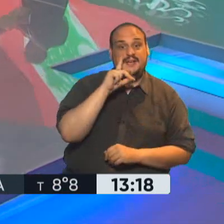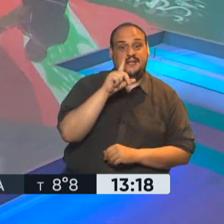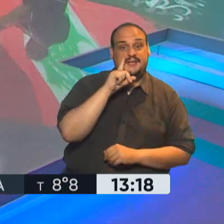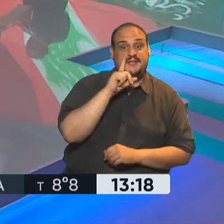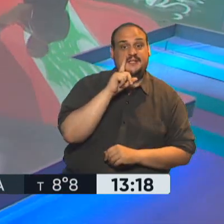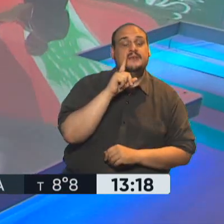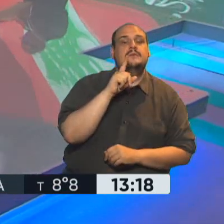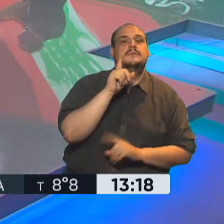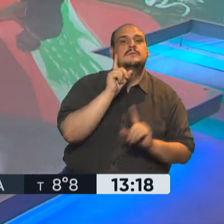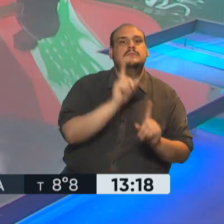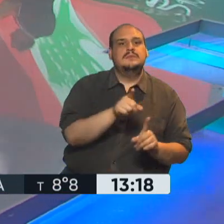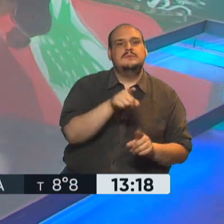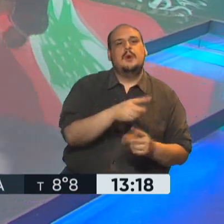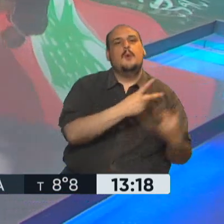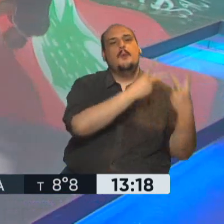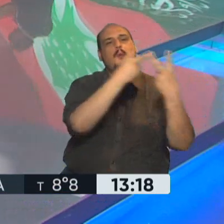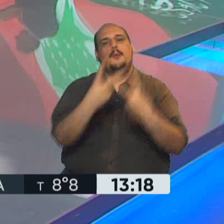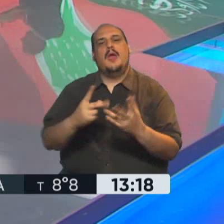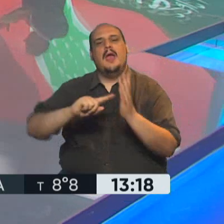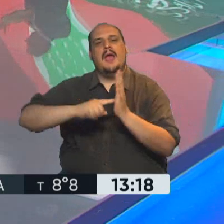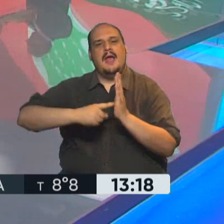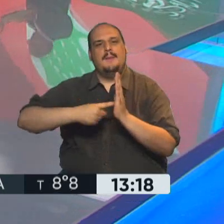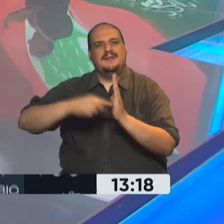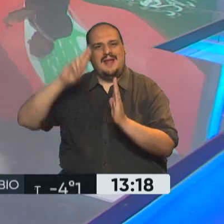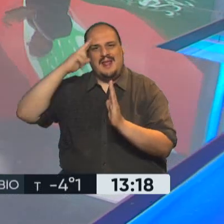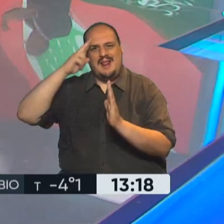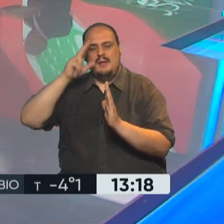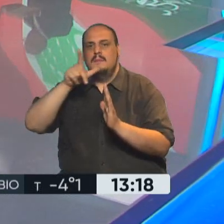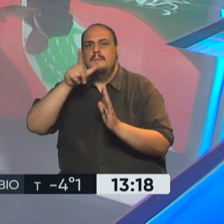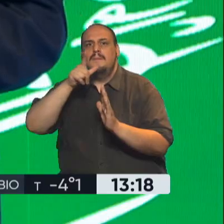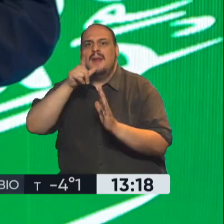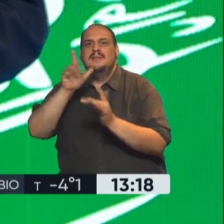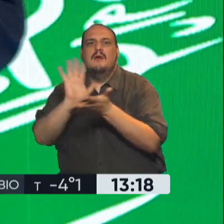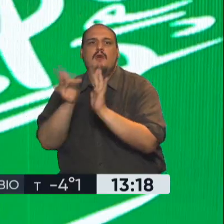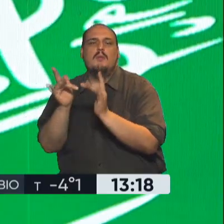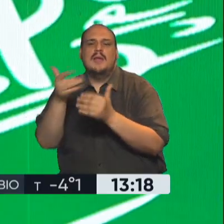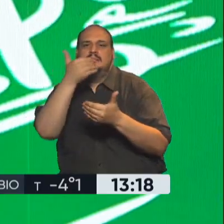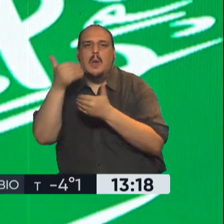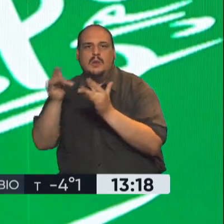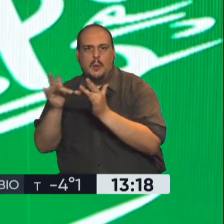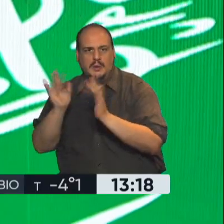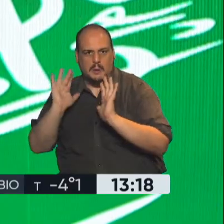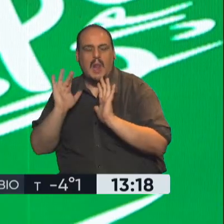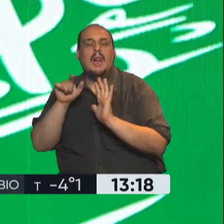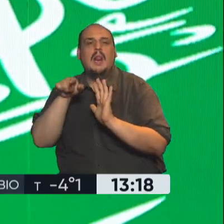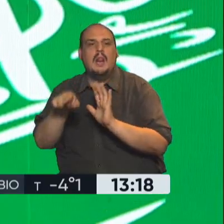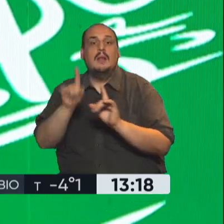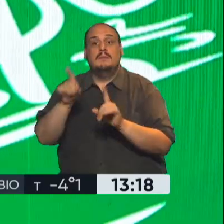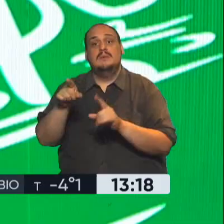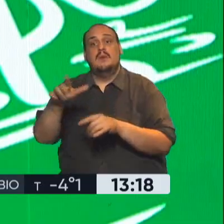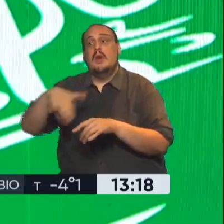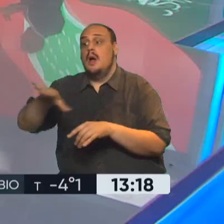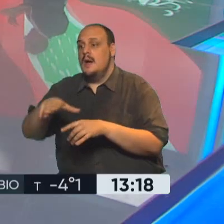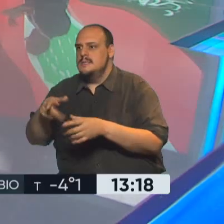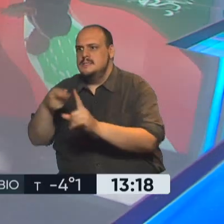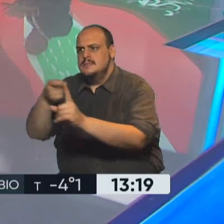en un viaje que hace a Riad, la capital de Arabia Saudita, donde se lo obliga desde territorio saudí a